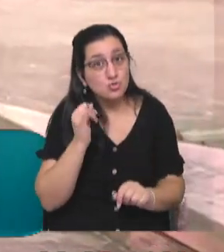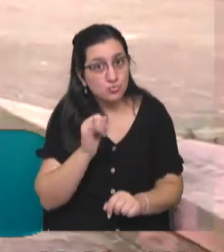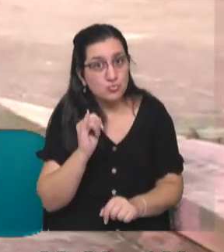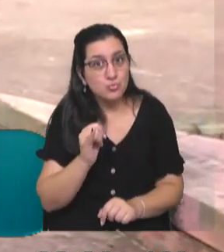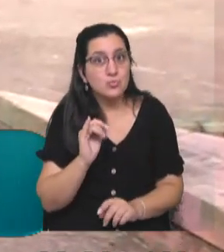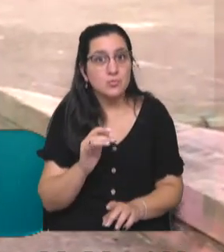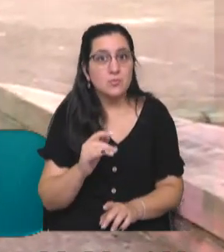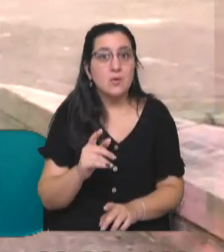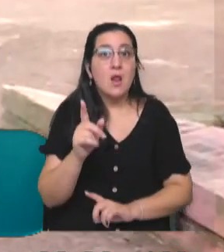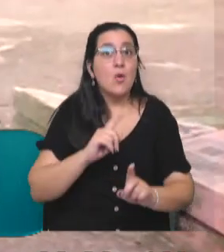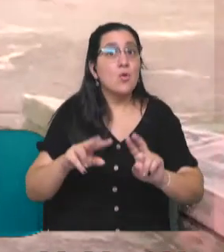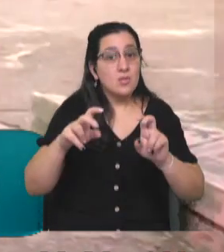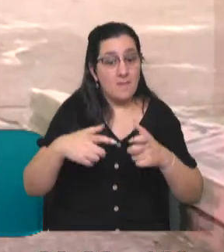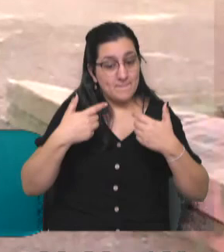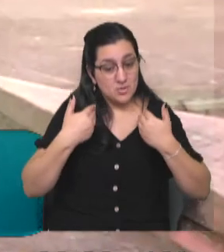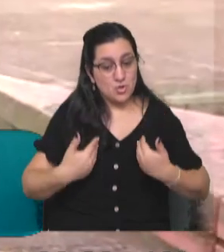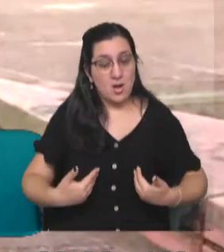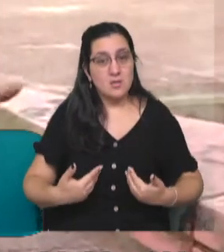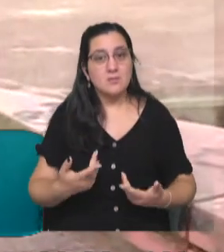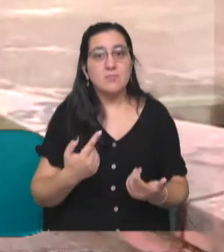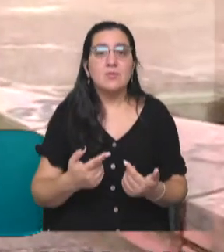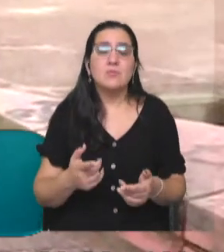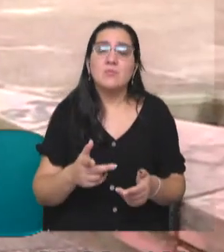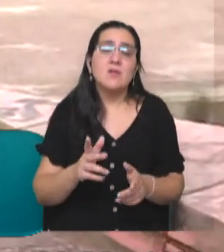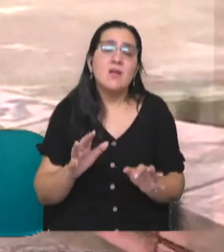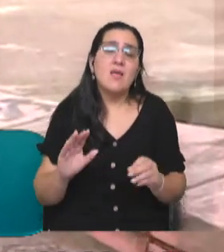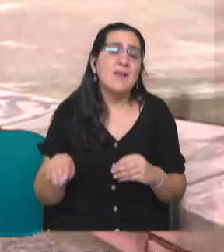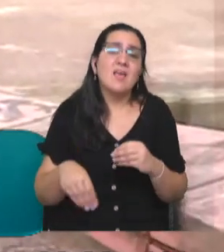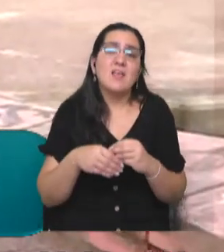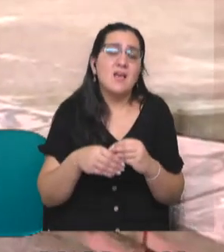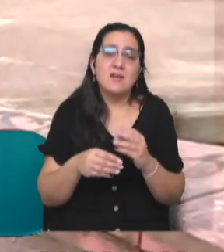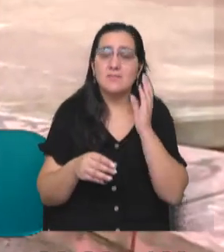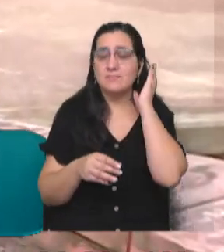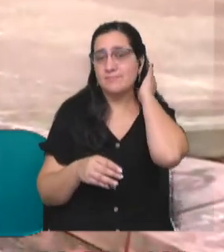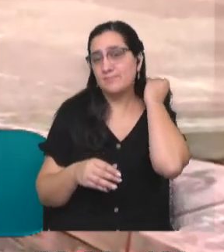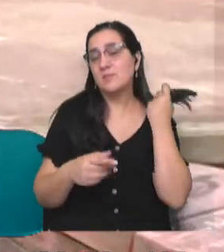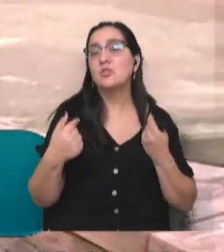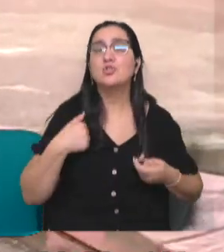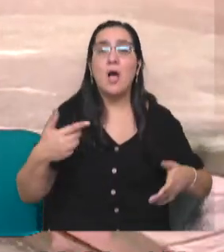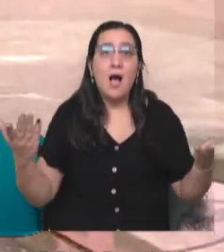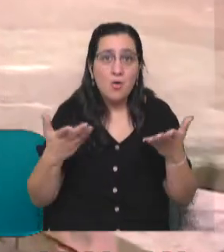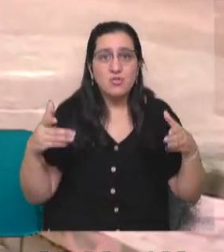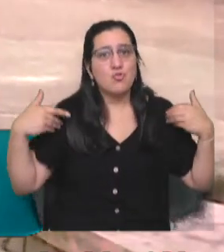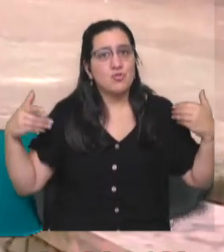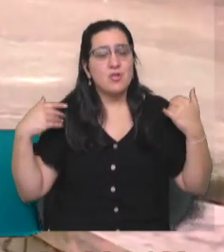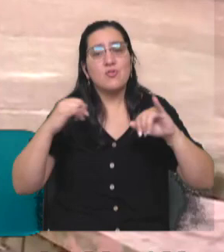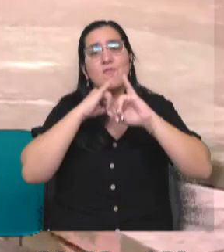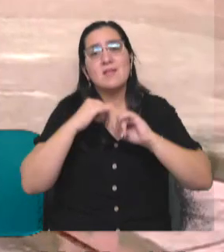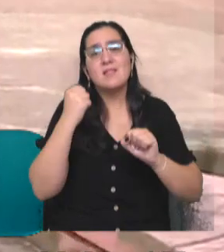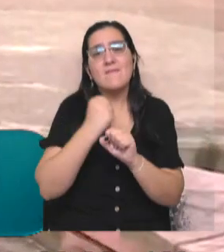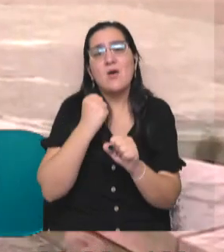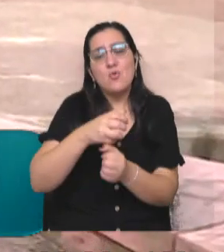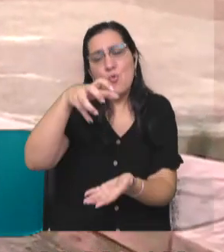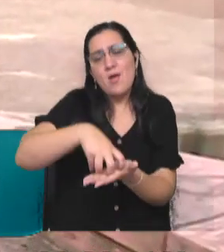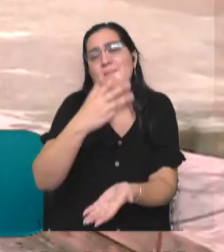algunos temas personales. Pero bueno, Fito, no tengo nada para decir, ¿no? Hoy en día estoy contento, estoy feliz, puedo trabajar en un lugar que